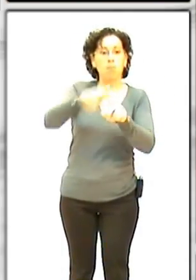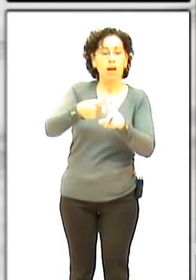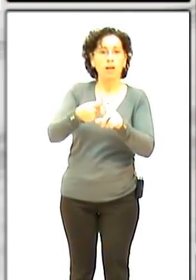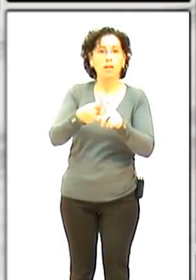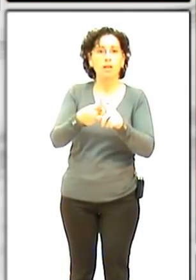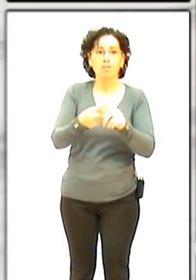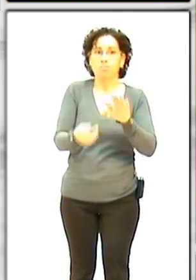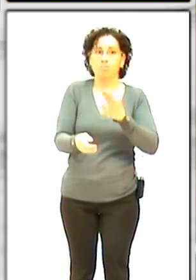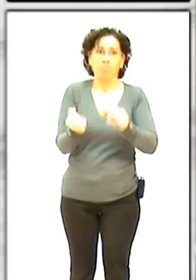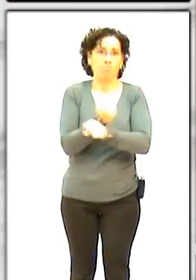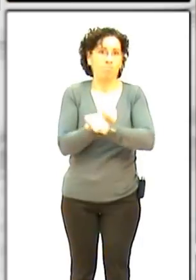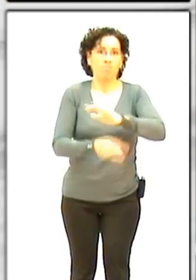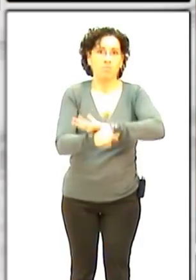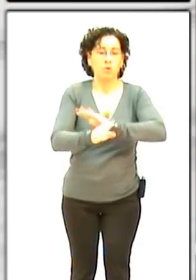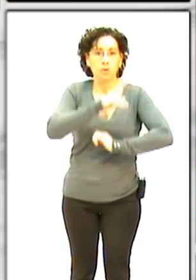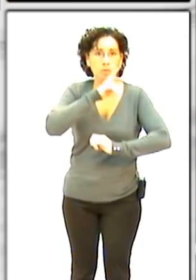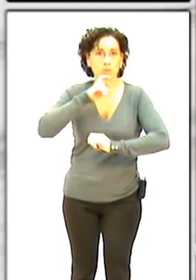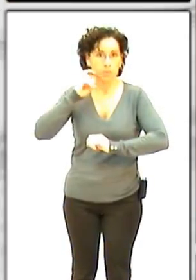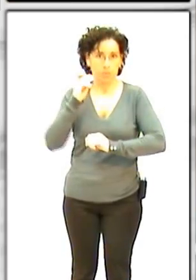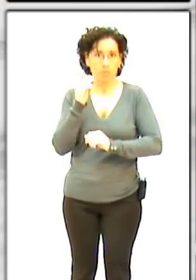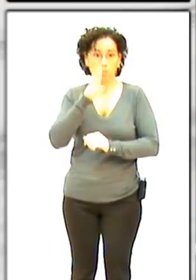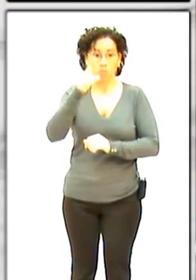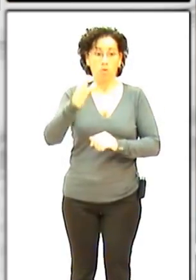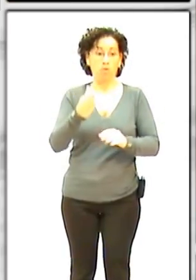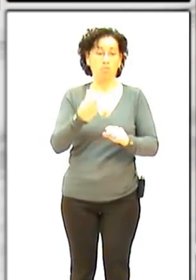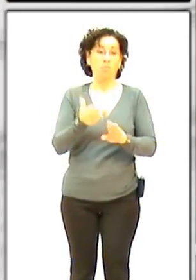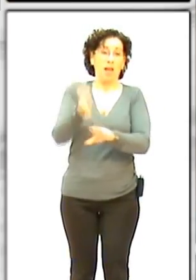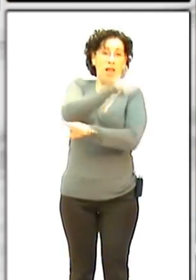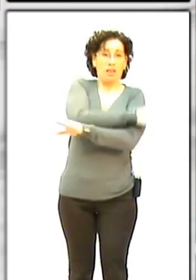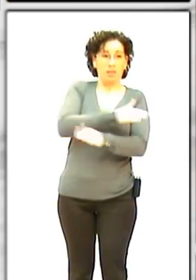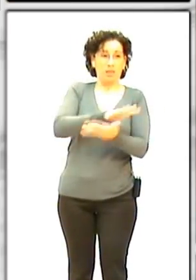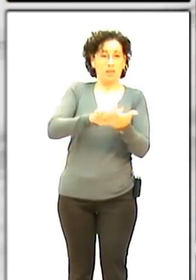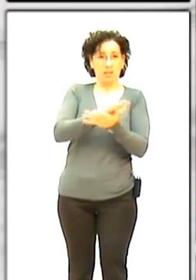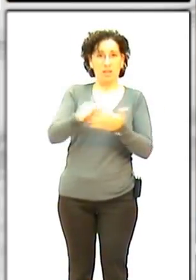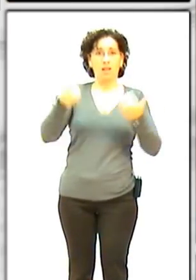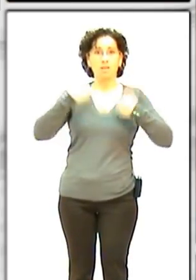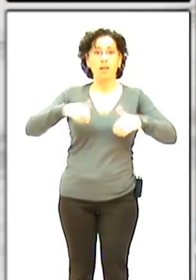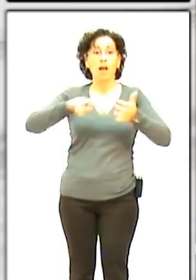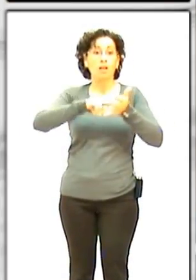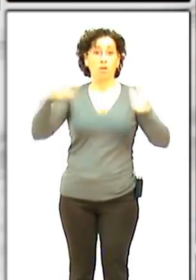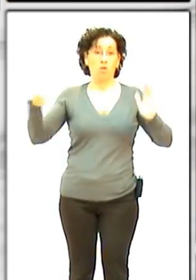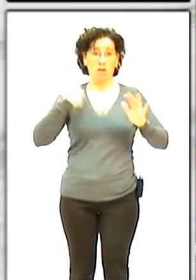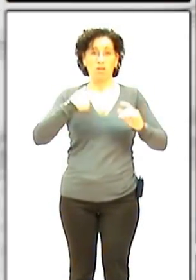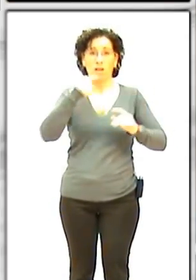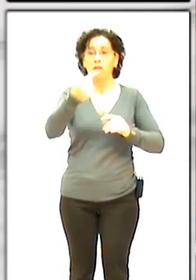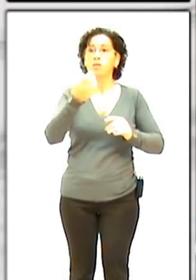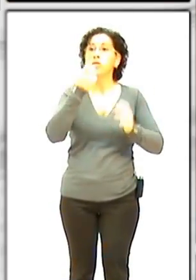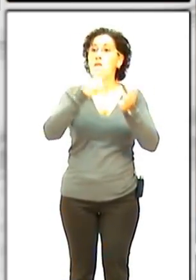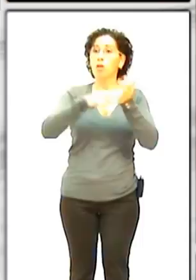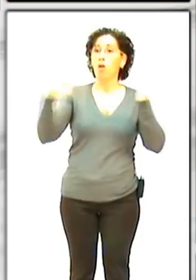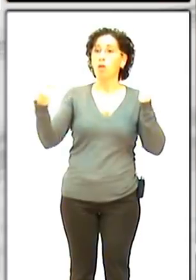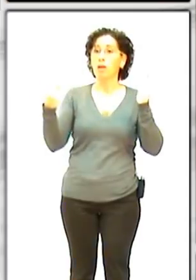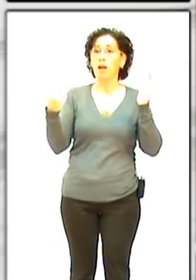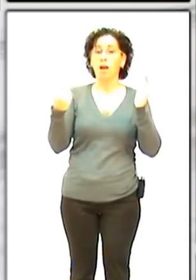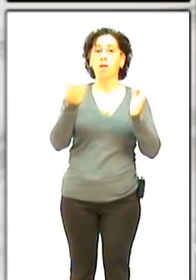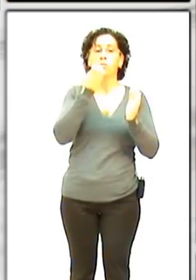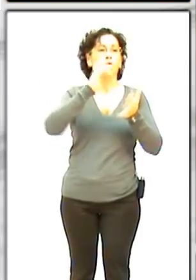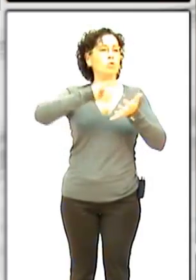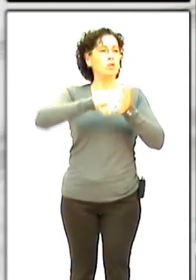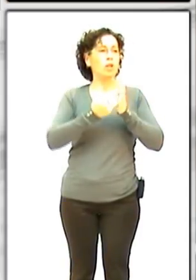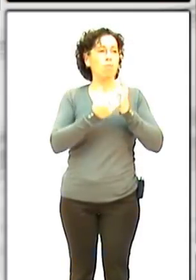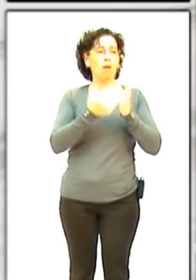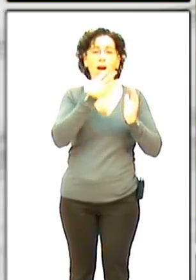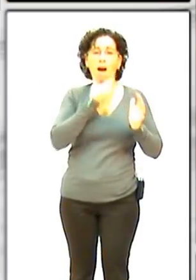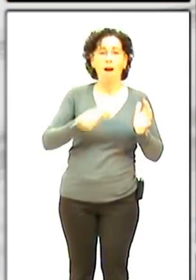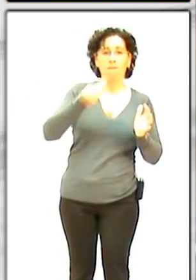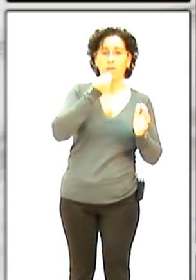que es esto de la tecnología. En la mesa anterior también se decía, es muy importante, ¿de qué me sirve a mí un sistema muy bonito si luego tiene un